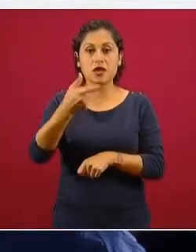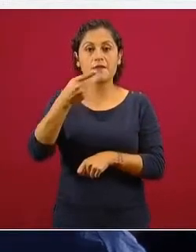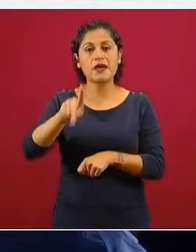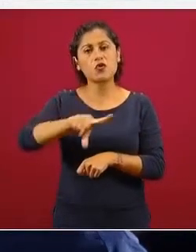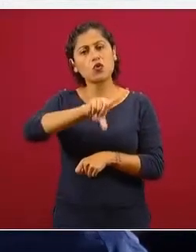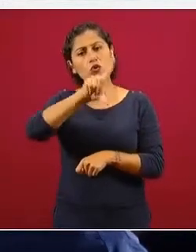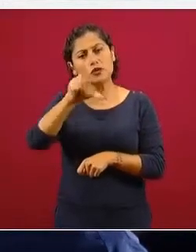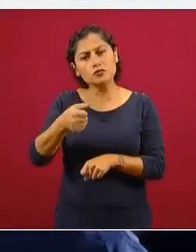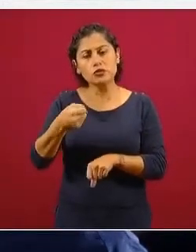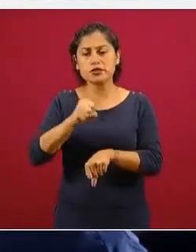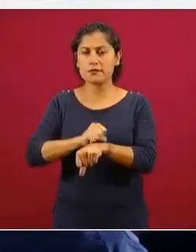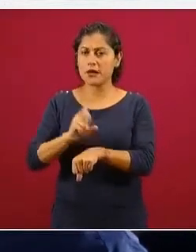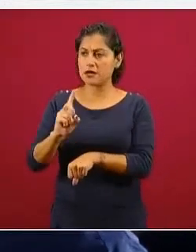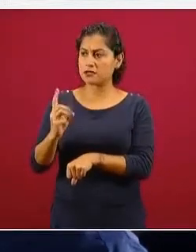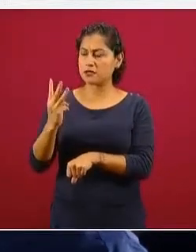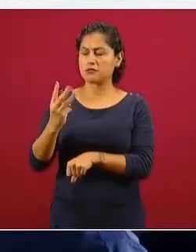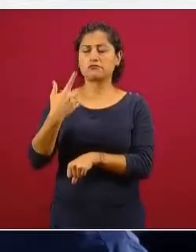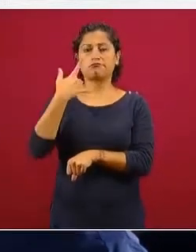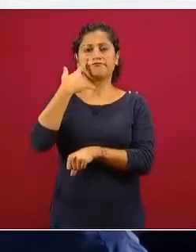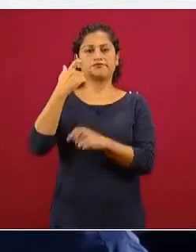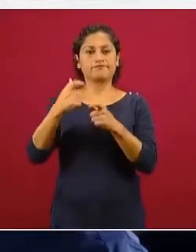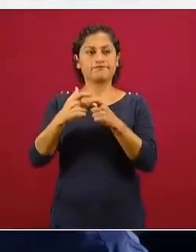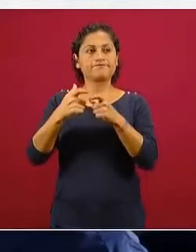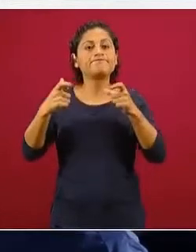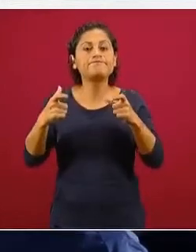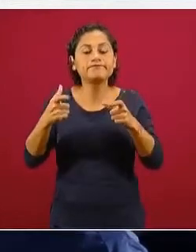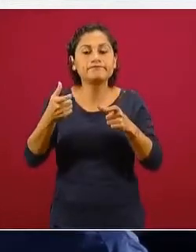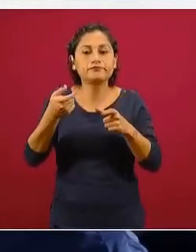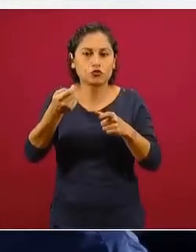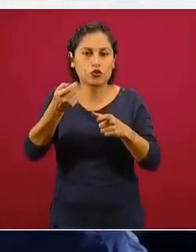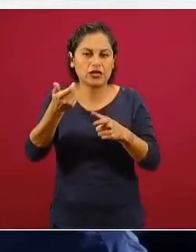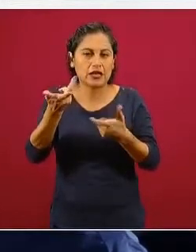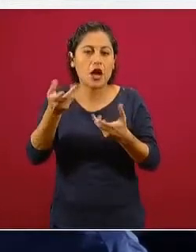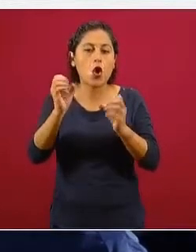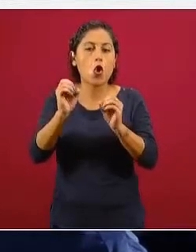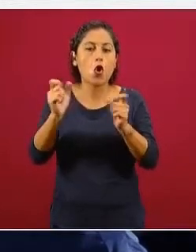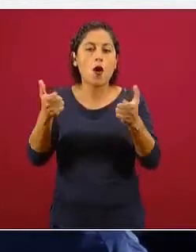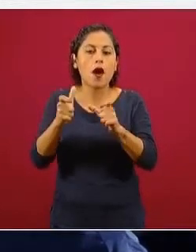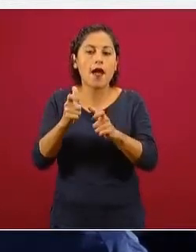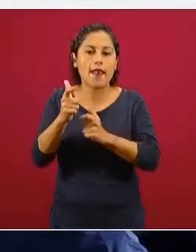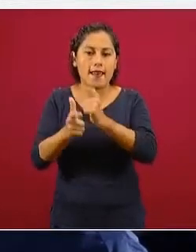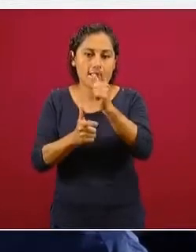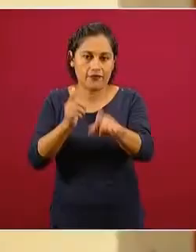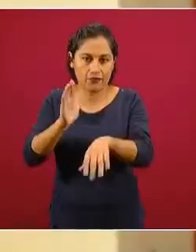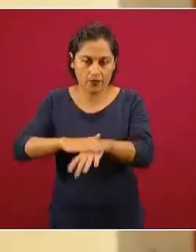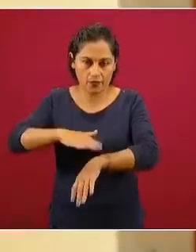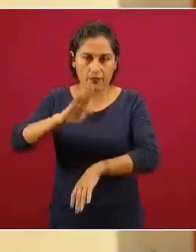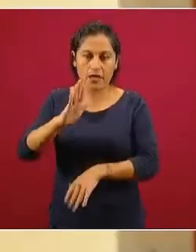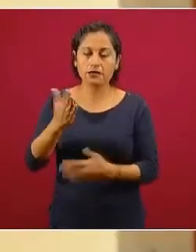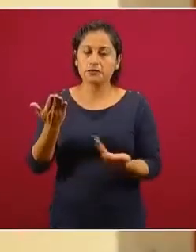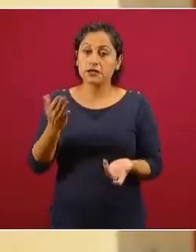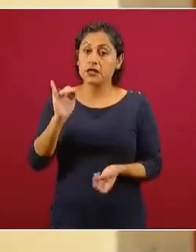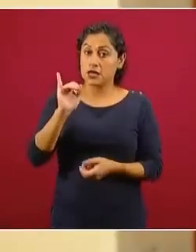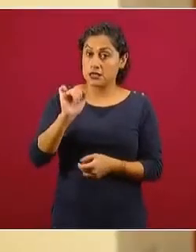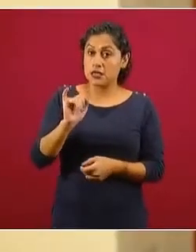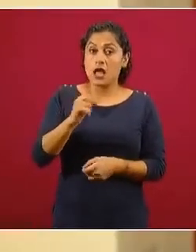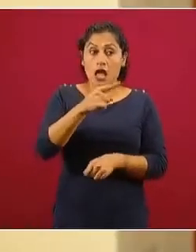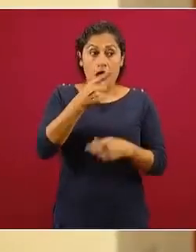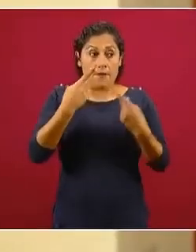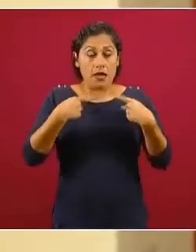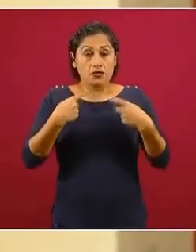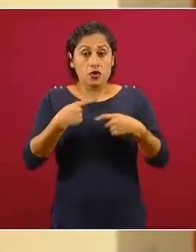que veníamos observando. No así el porcentaje de positividad, a pesar de que hubo un incremento, digamos, en la cantidad de